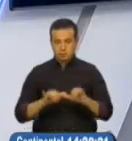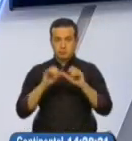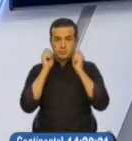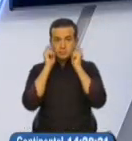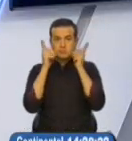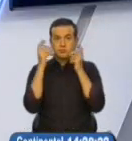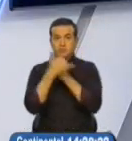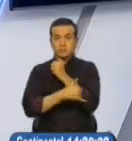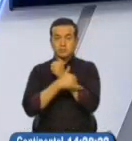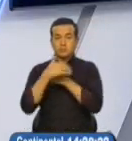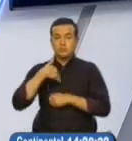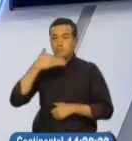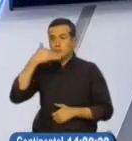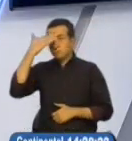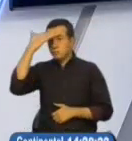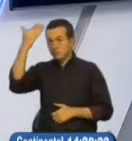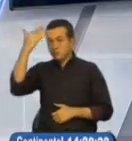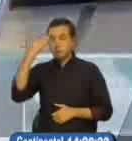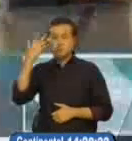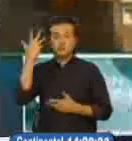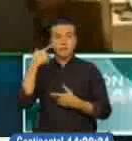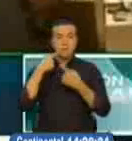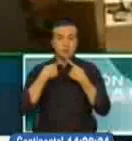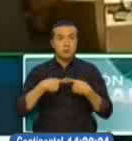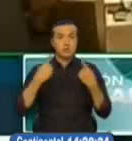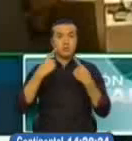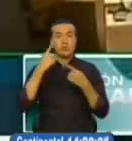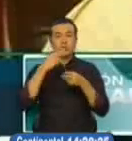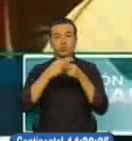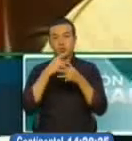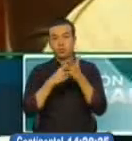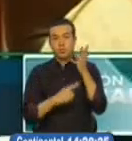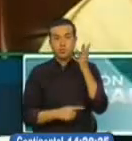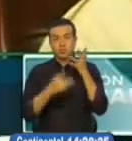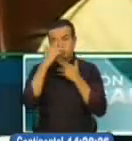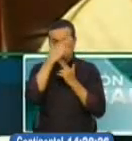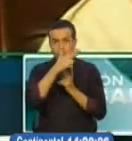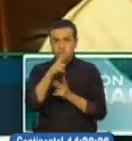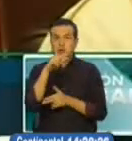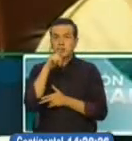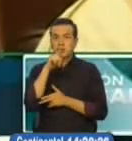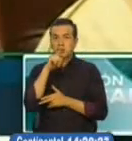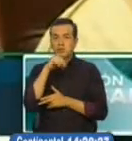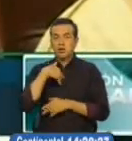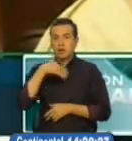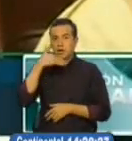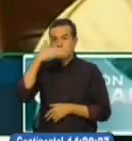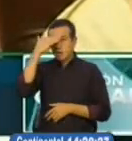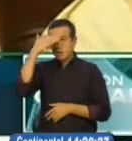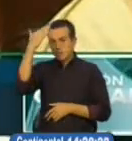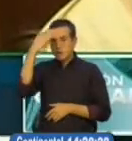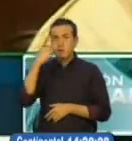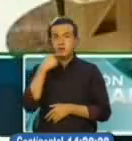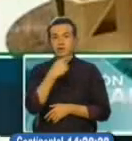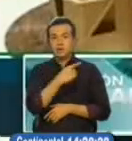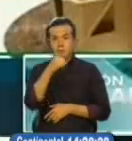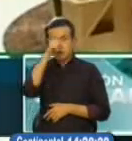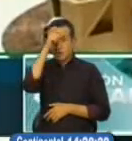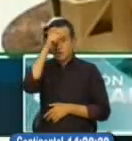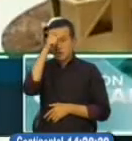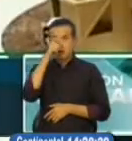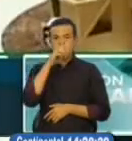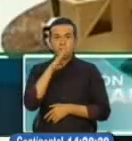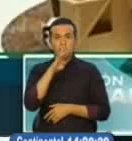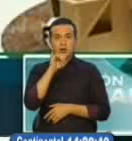en los países árabes en esta ocasión tras la publicación de una lista terrorista por parte de Arabia Saudita, Egipto y